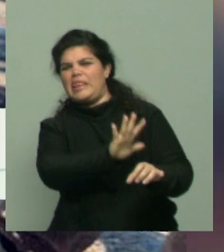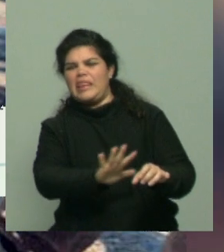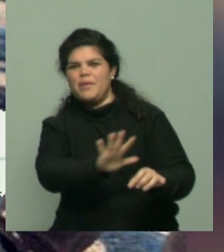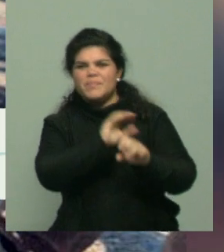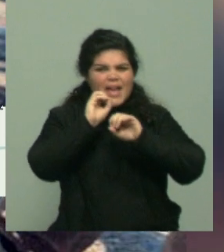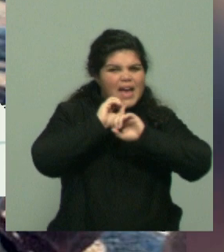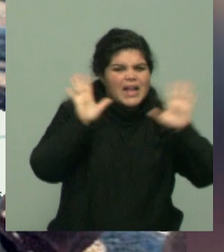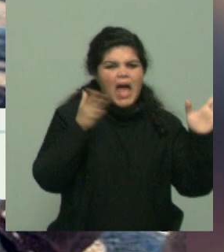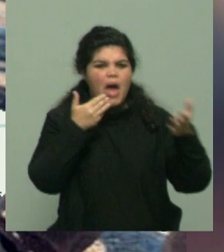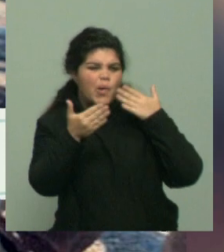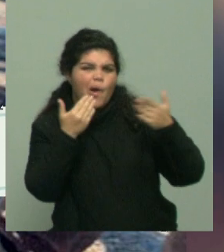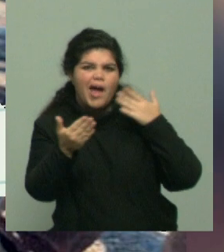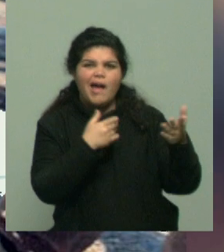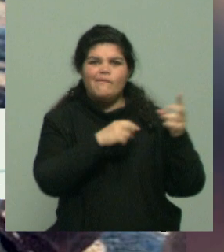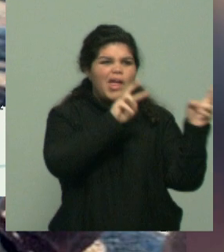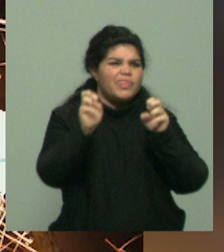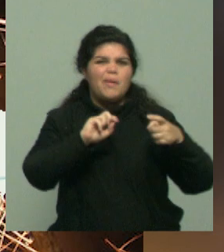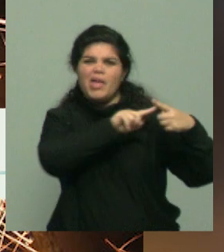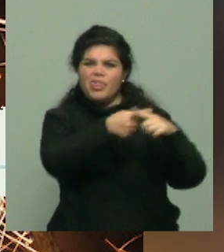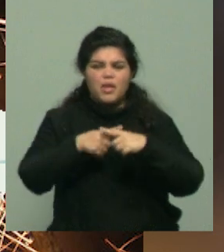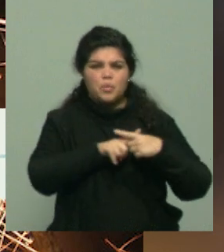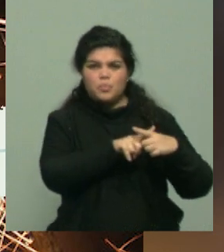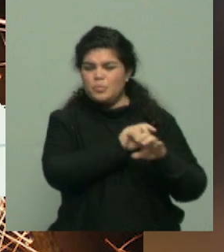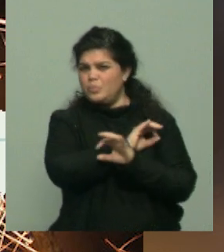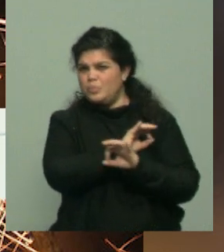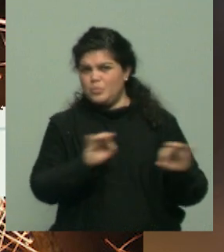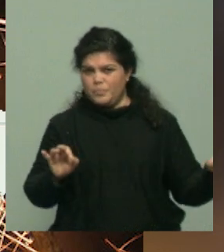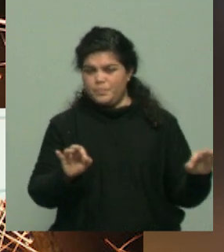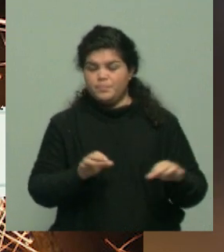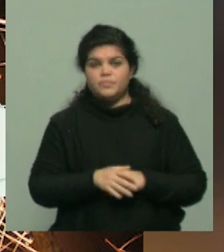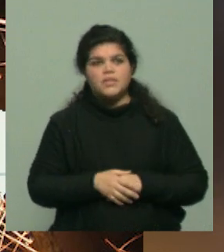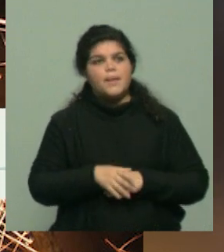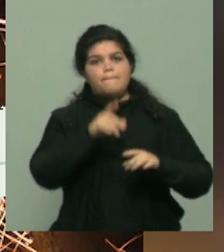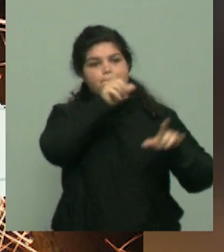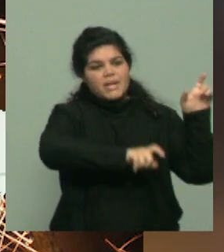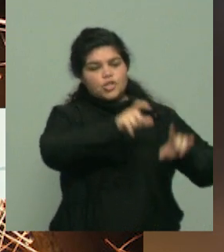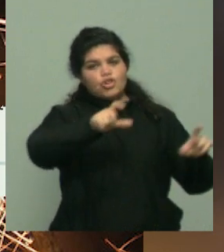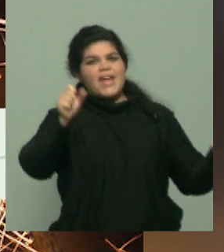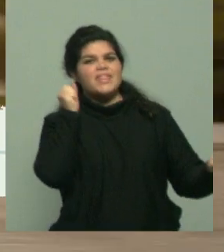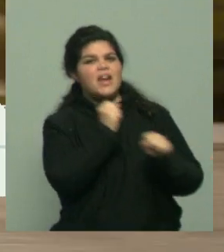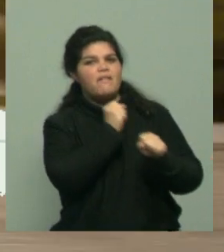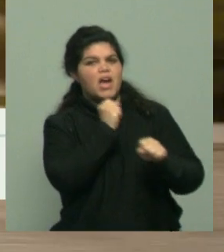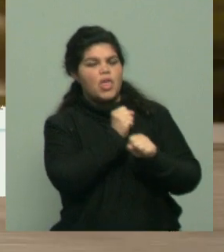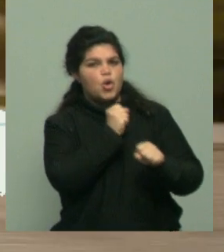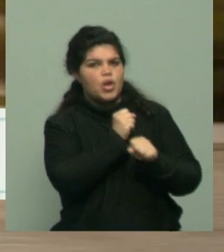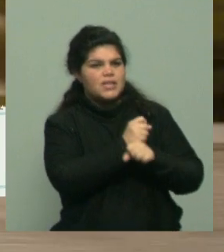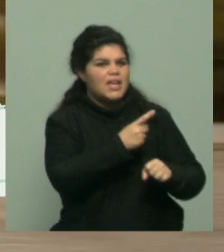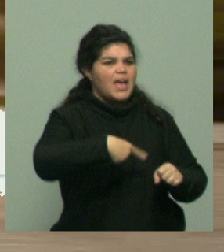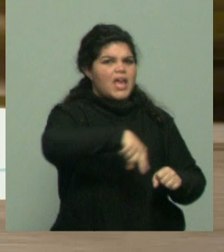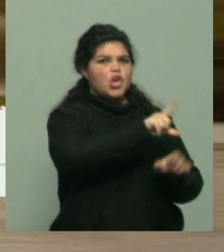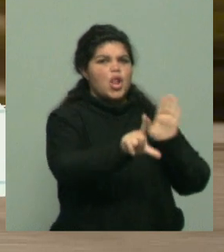hablar mucho. ¿Qué perdió el trabajador y la trabajadora a partir de la ley bases?